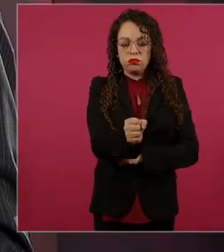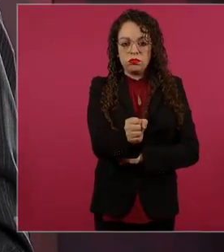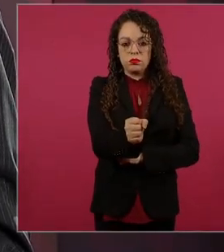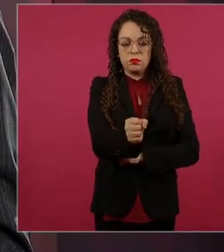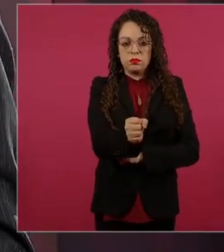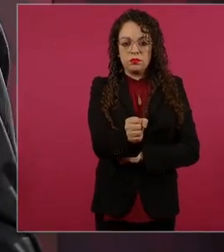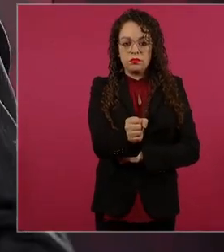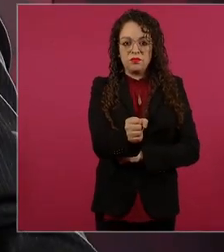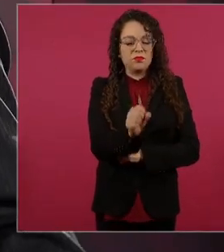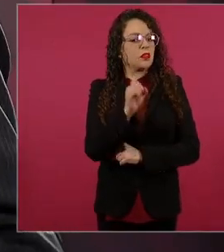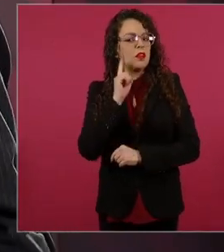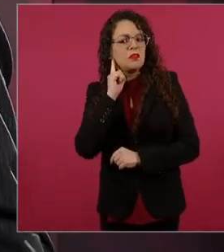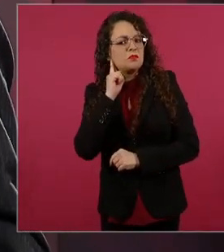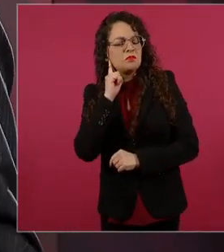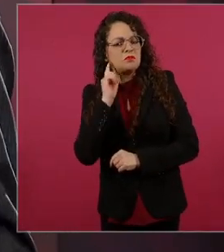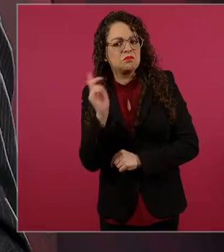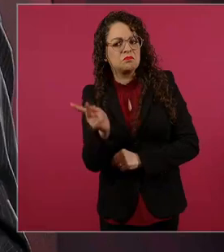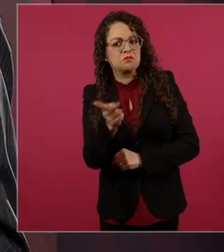¿sí?